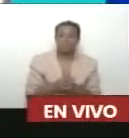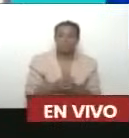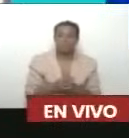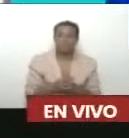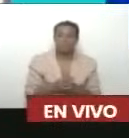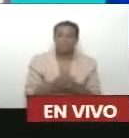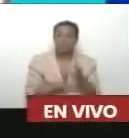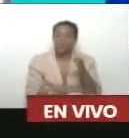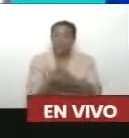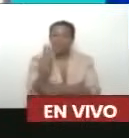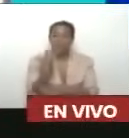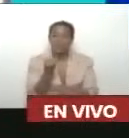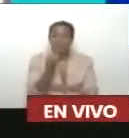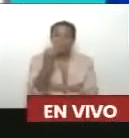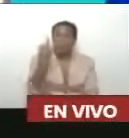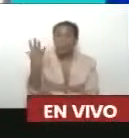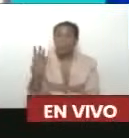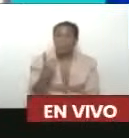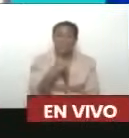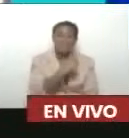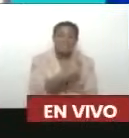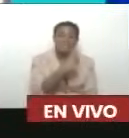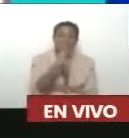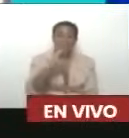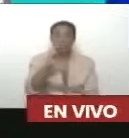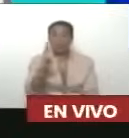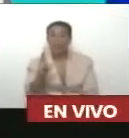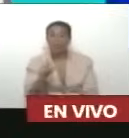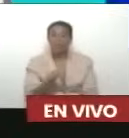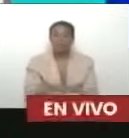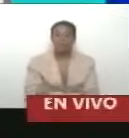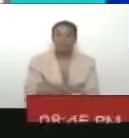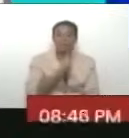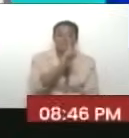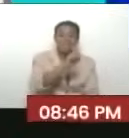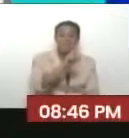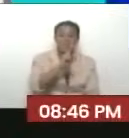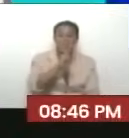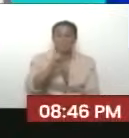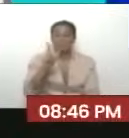los números por aquí. 103, 31, 27, 27.